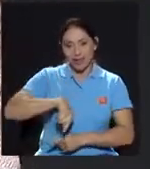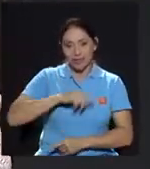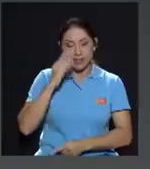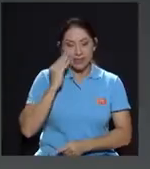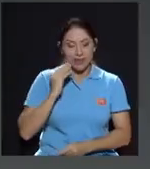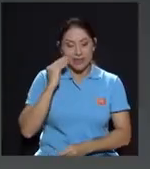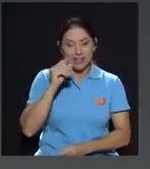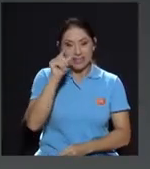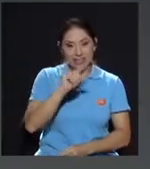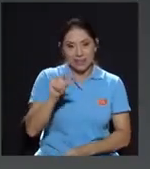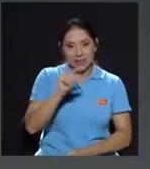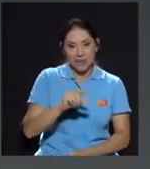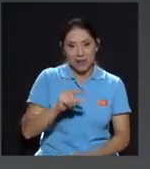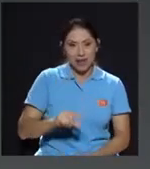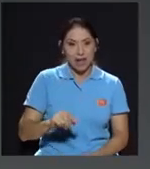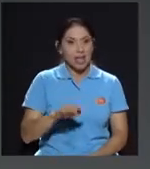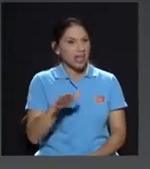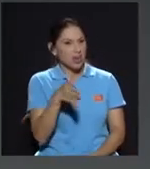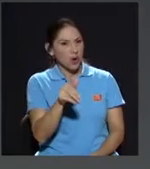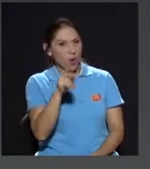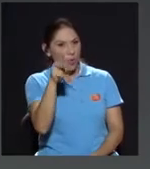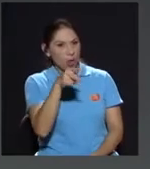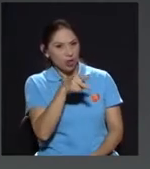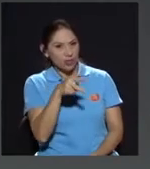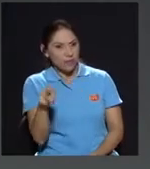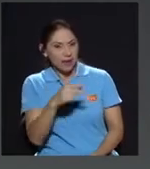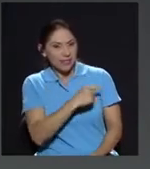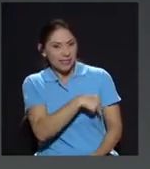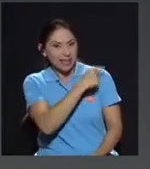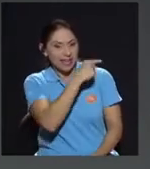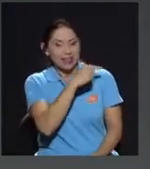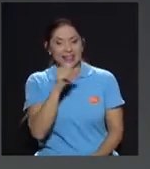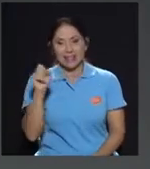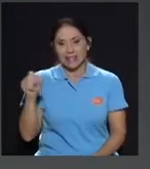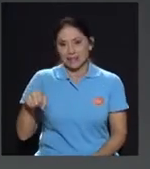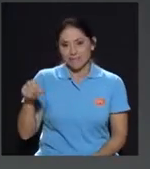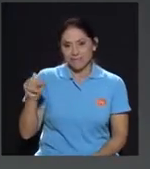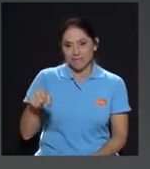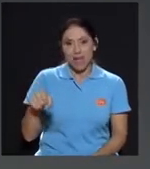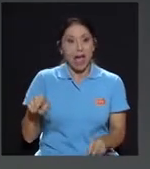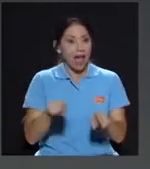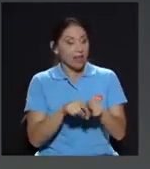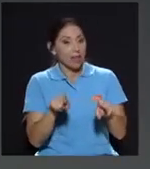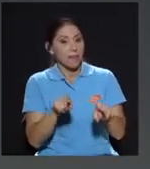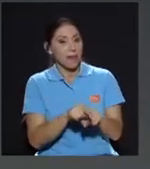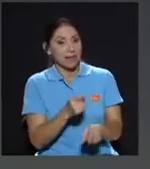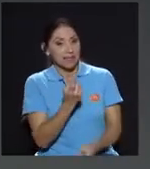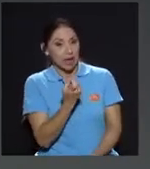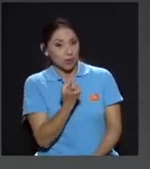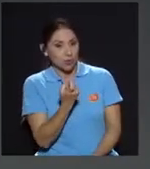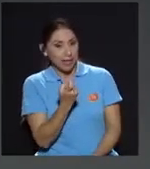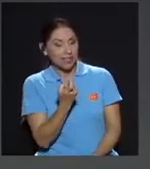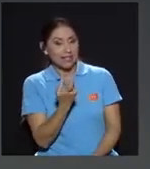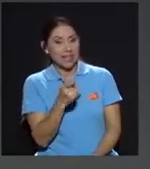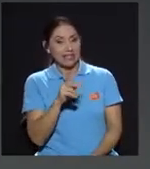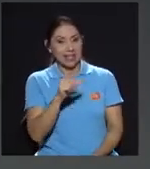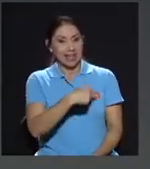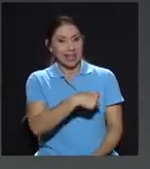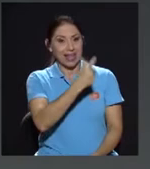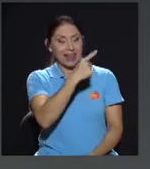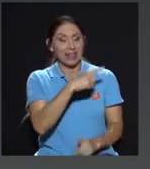en manos humanos estoy como además de las ausencias de el gerente pero estuvo